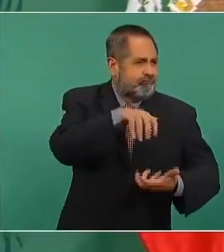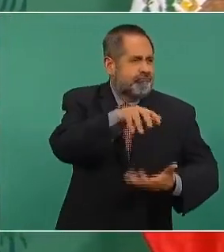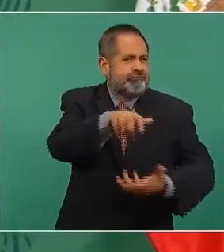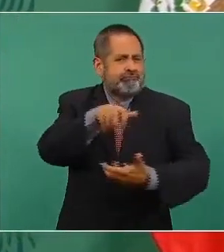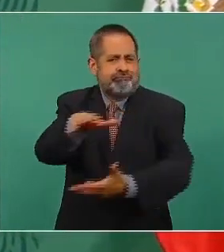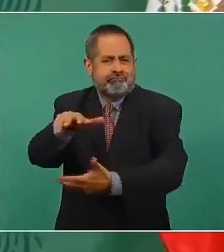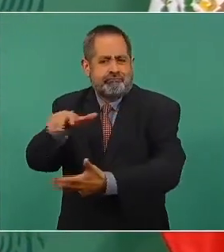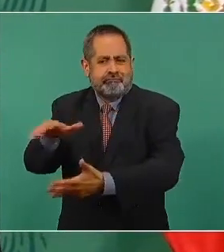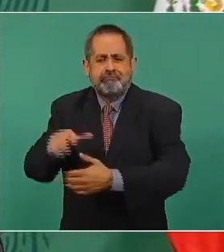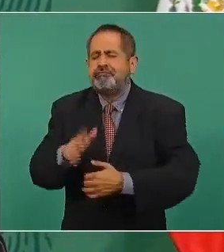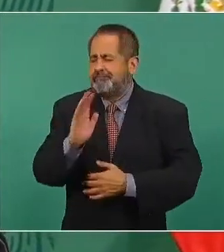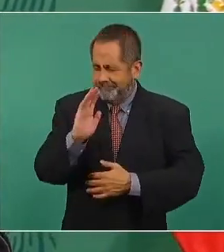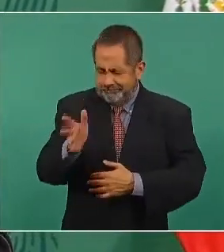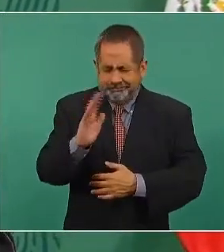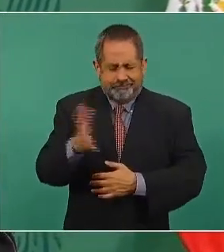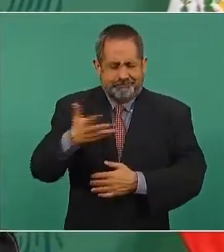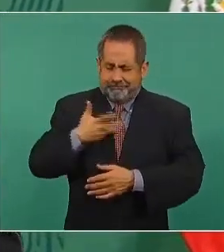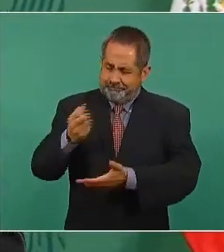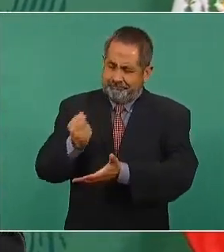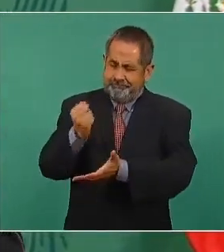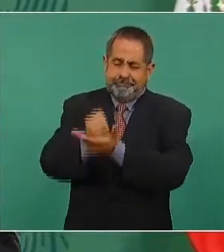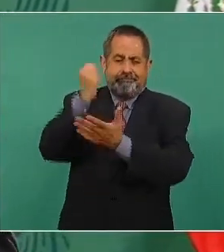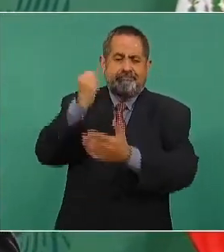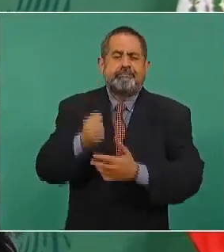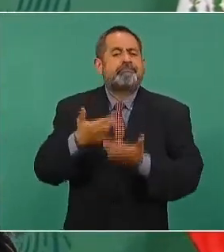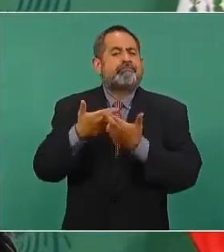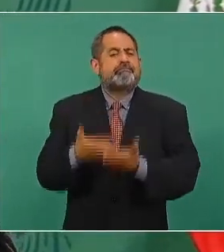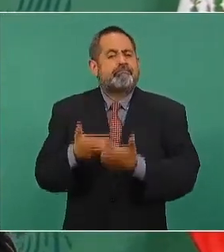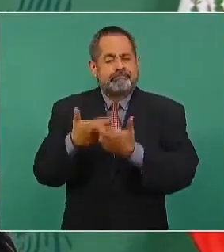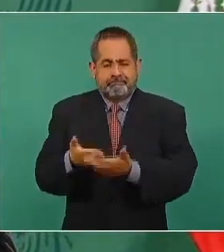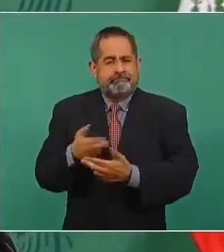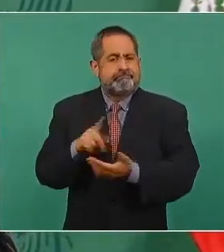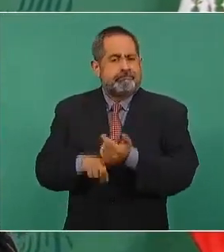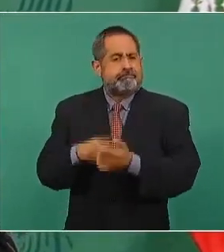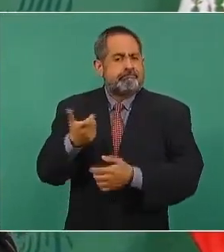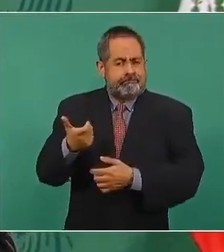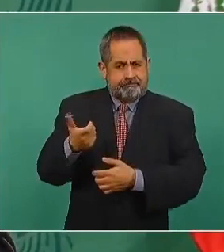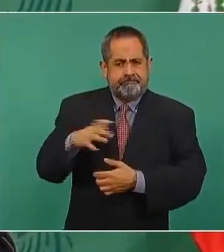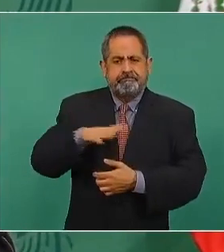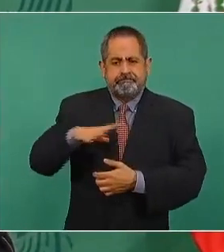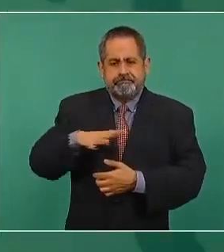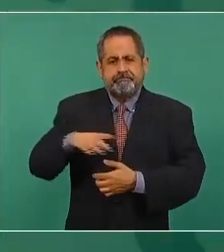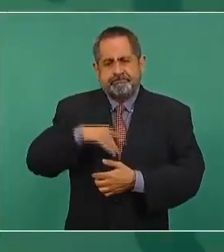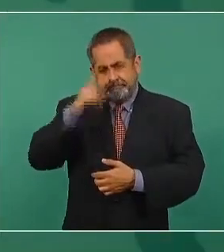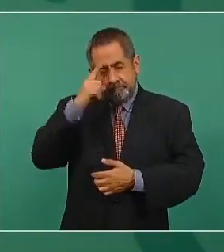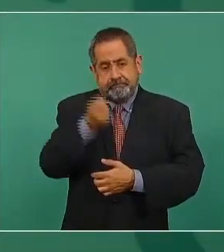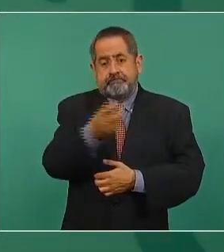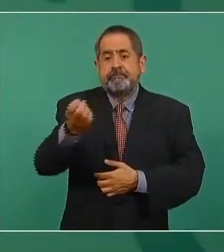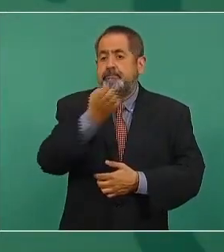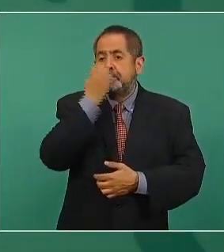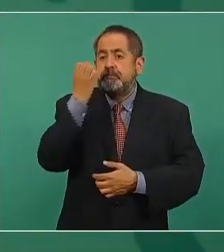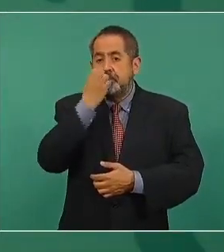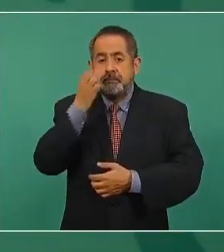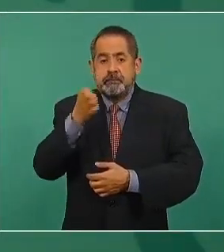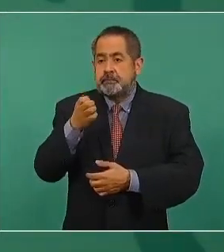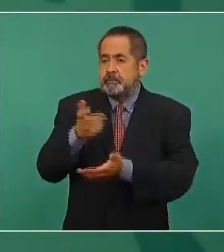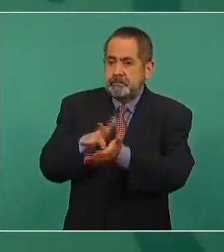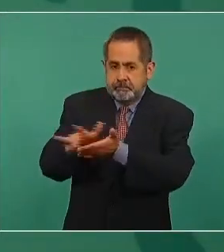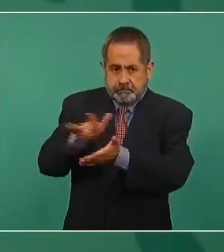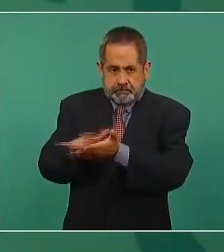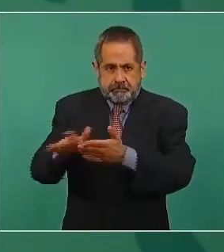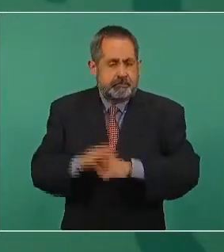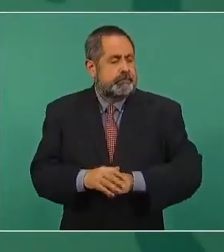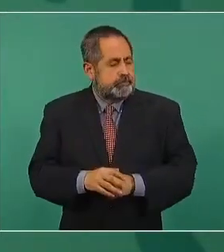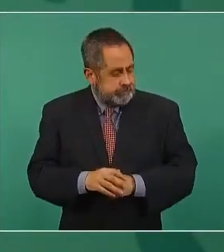Ya se tienen los recursos para el apoyo a las escuelas, se